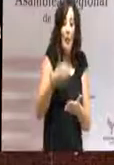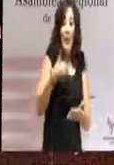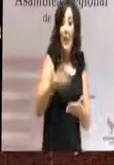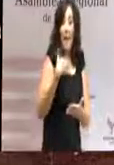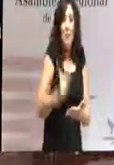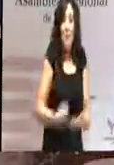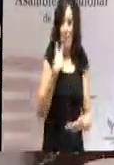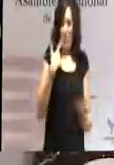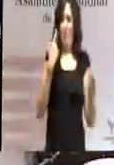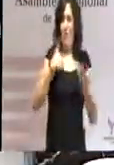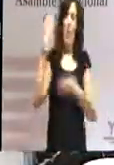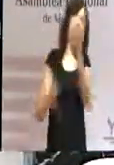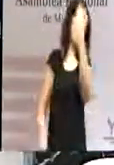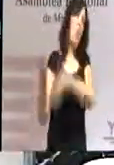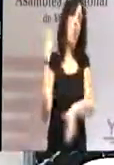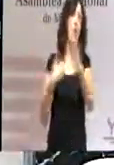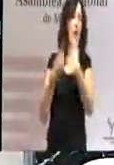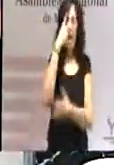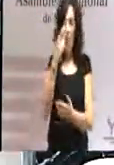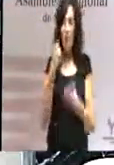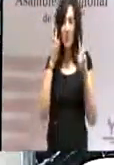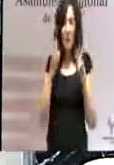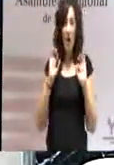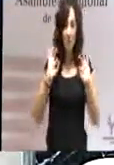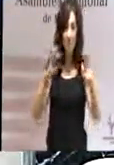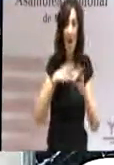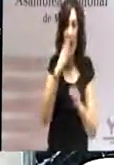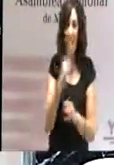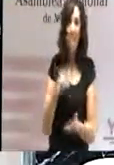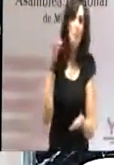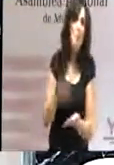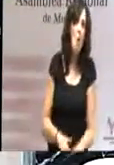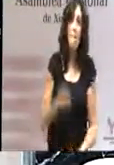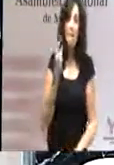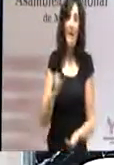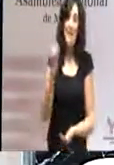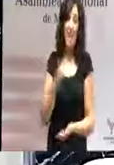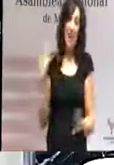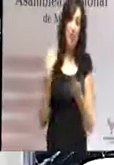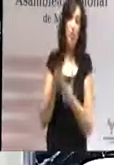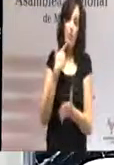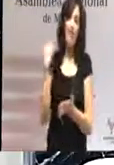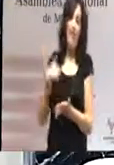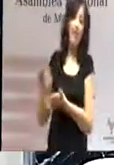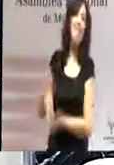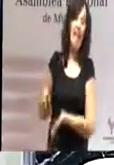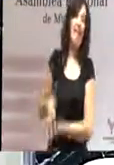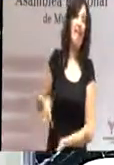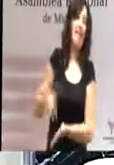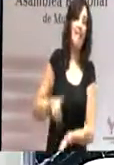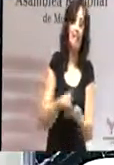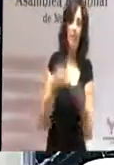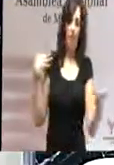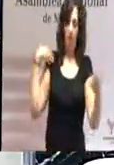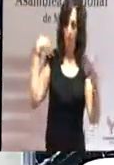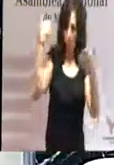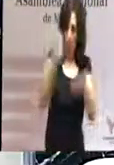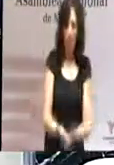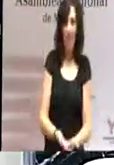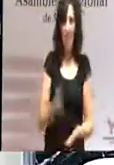razón, si lleva a las puertas de Murcia 20 años el AVE, llevamos hablando de AVE toda la vida, pero la realidad es que cuando